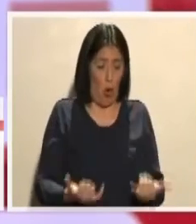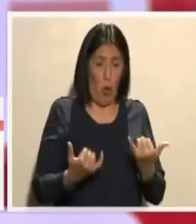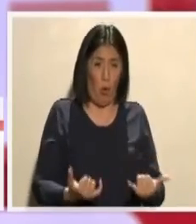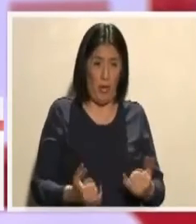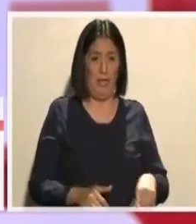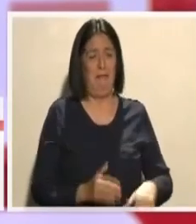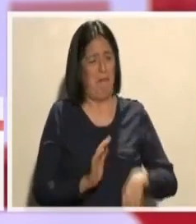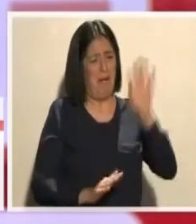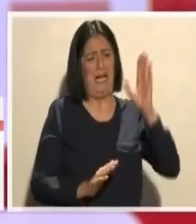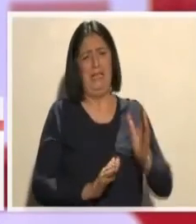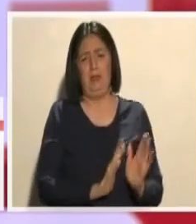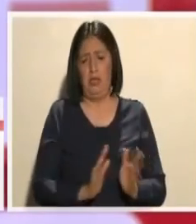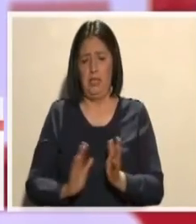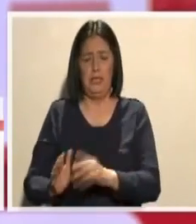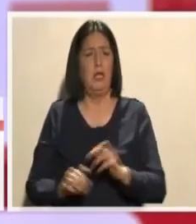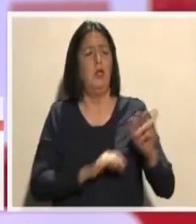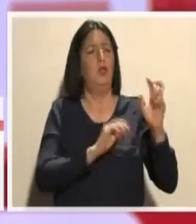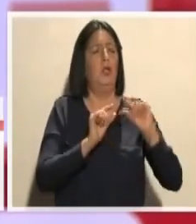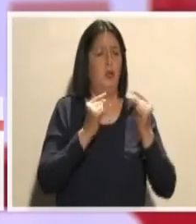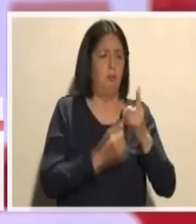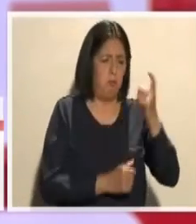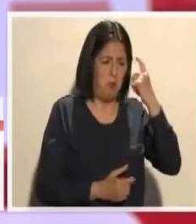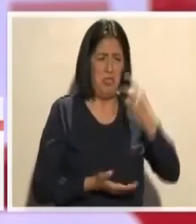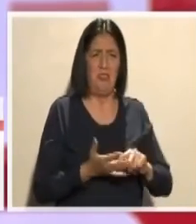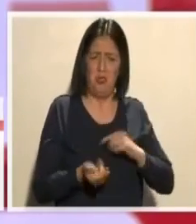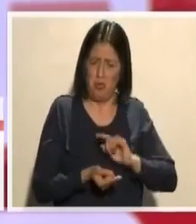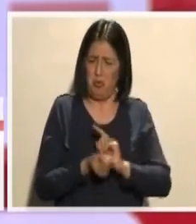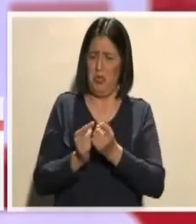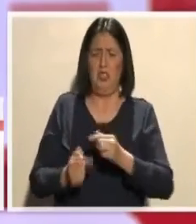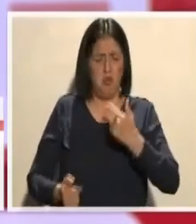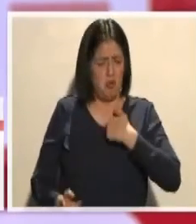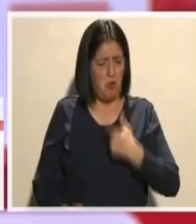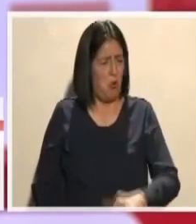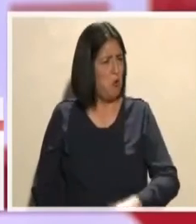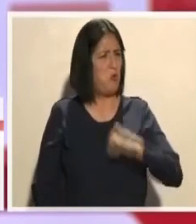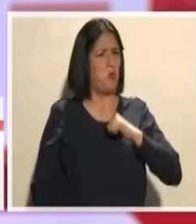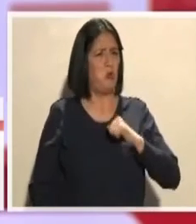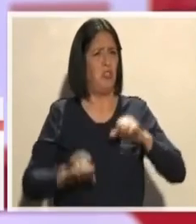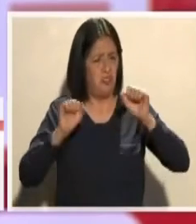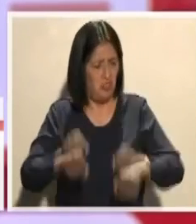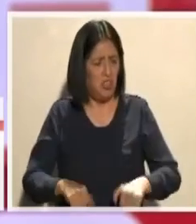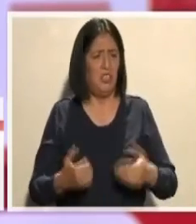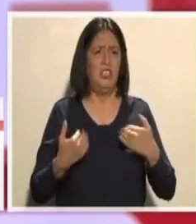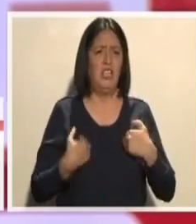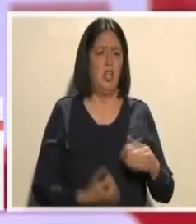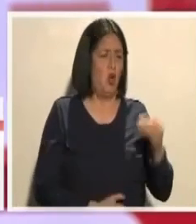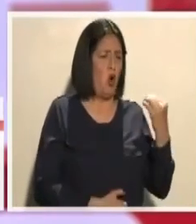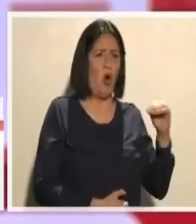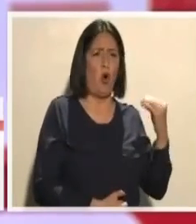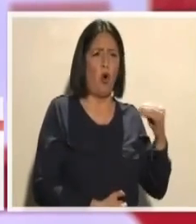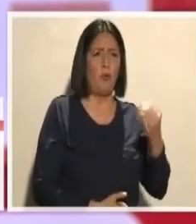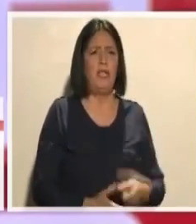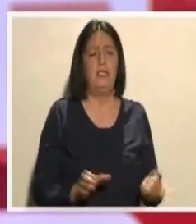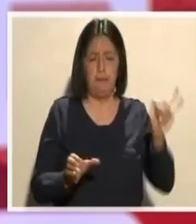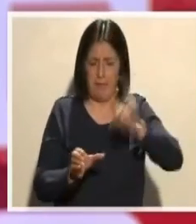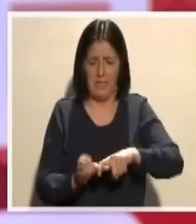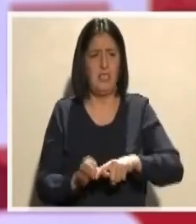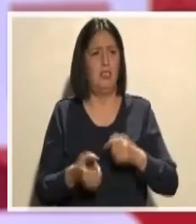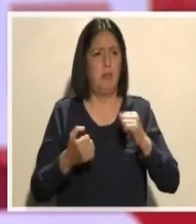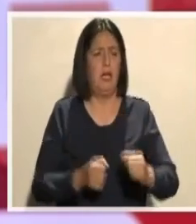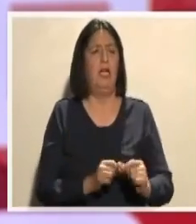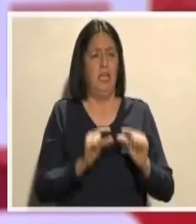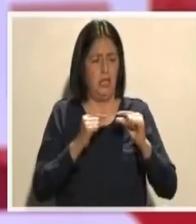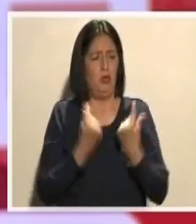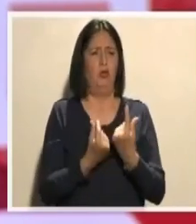con mayor respaldo. Nos hemos renovado y estoy orgullosísima de tener jóvenes participando activamente en